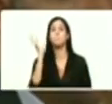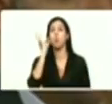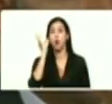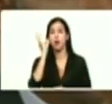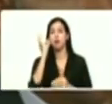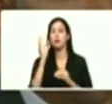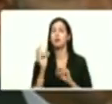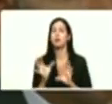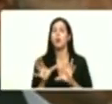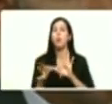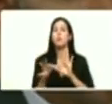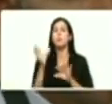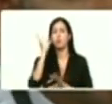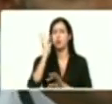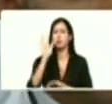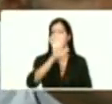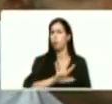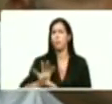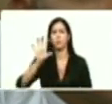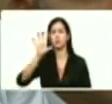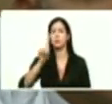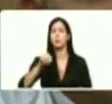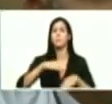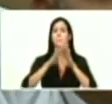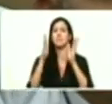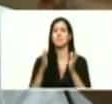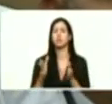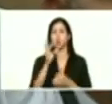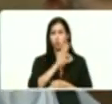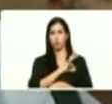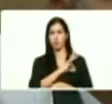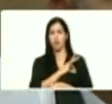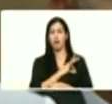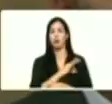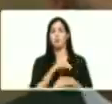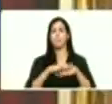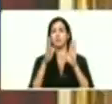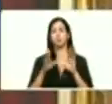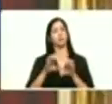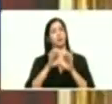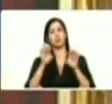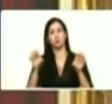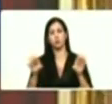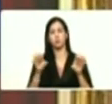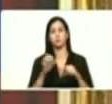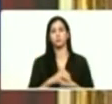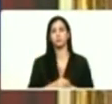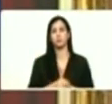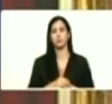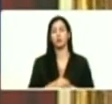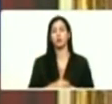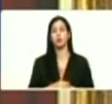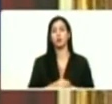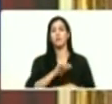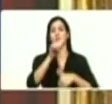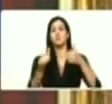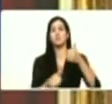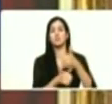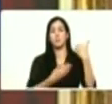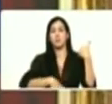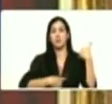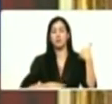a nivel nacional y todos los ministros del área social ministro de educación Rodolfo Pérez el vicepresidente